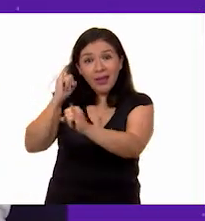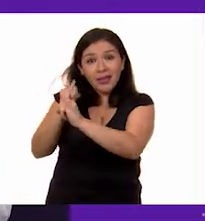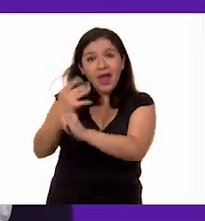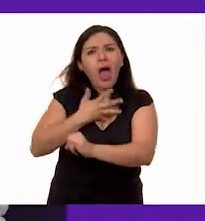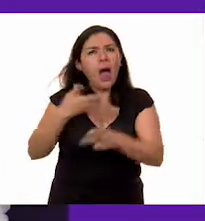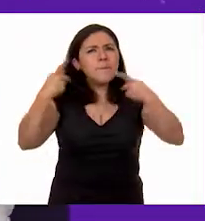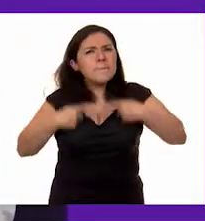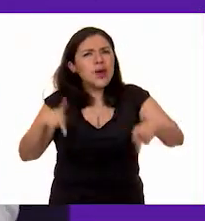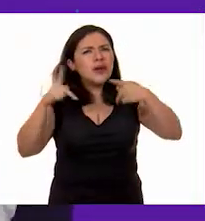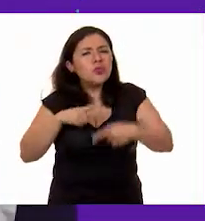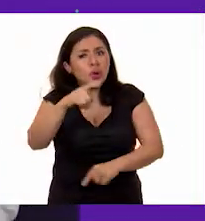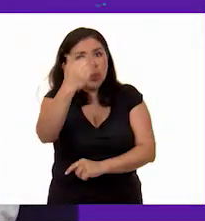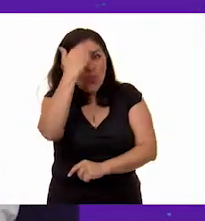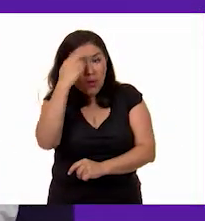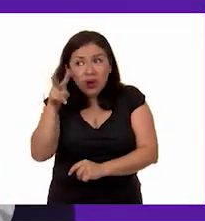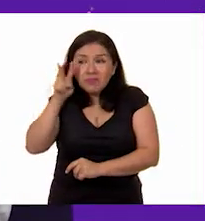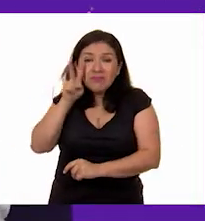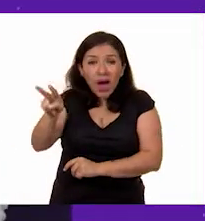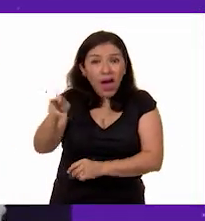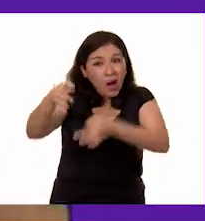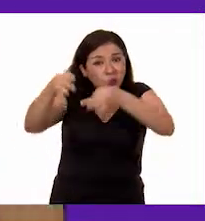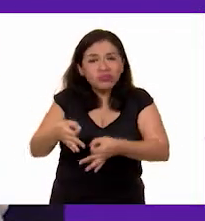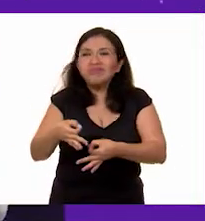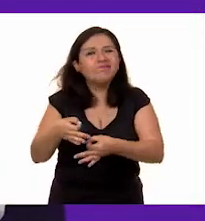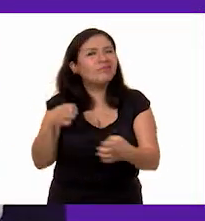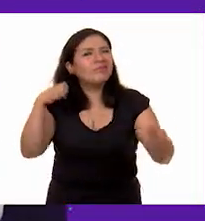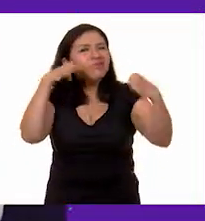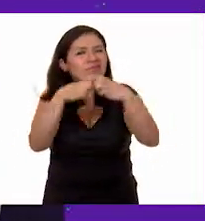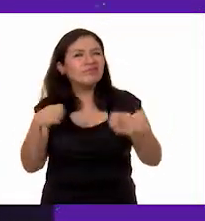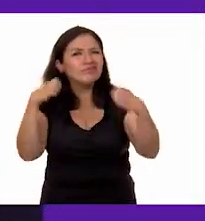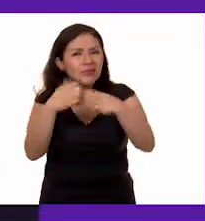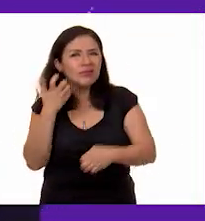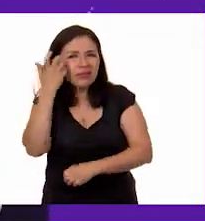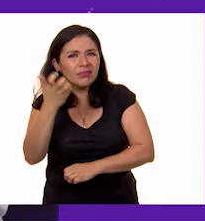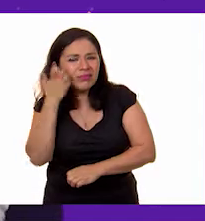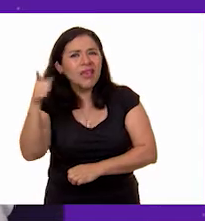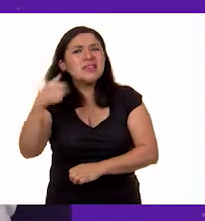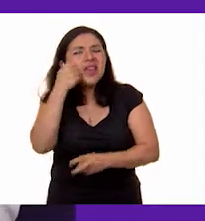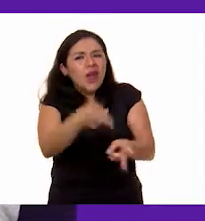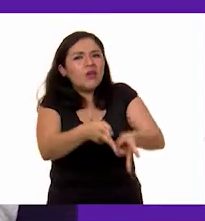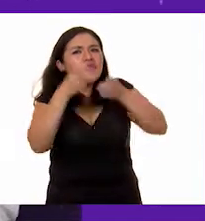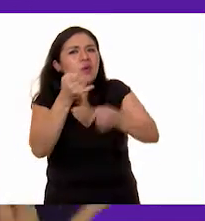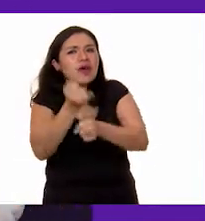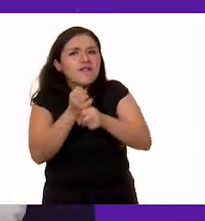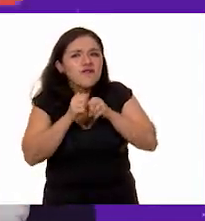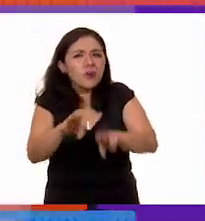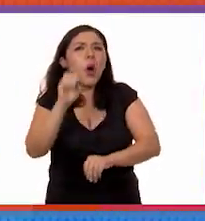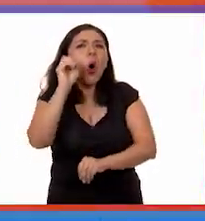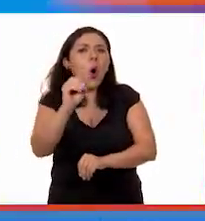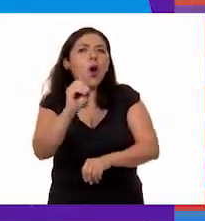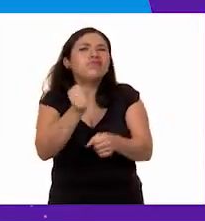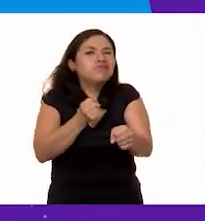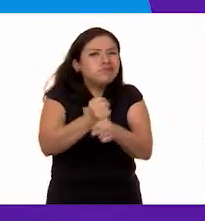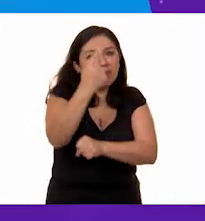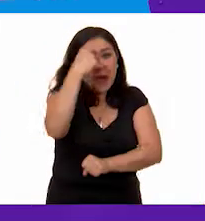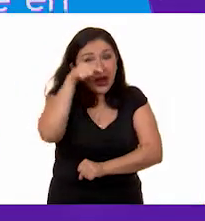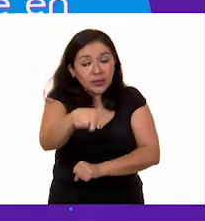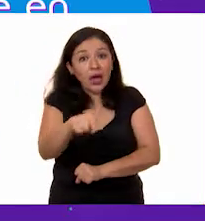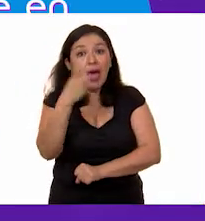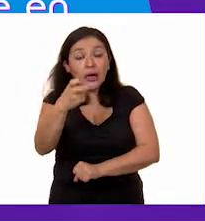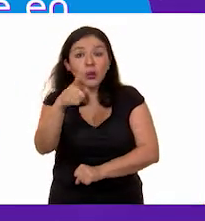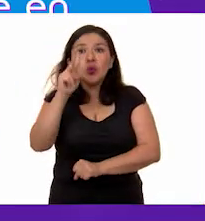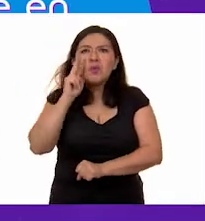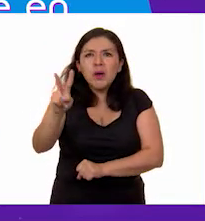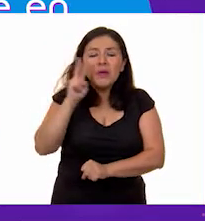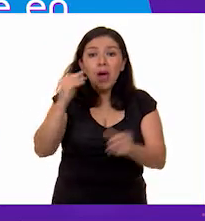existen personas que no son lo que aparentan y muchas de ellas buscan robar tu información o hacerte daño. Todo